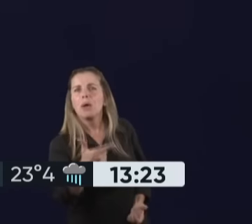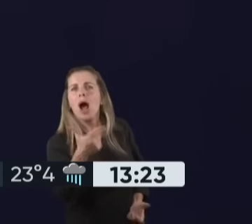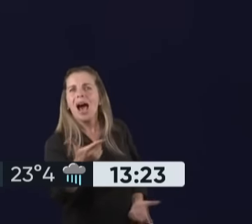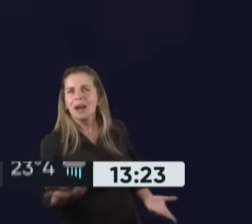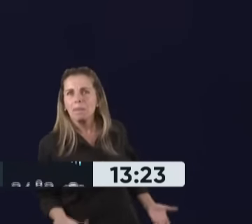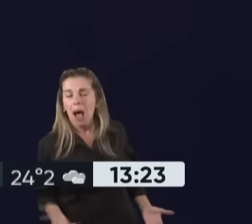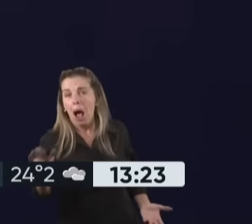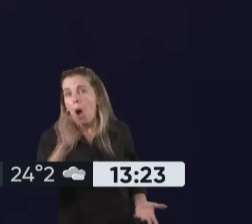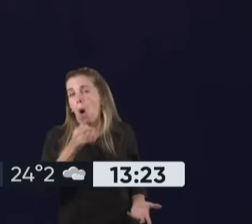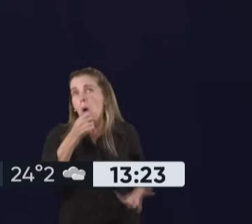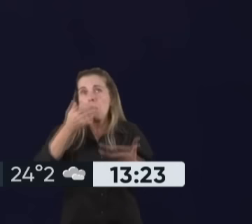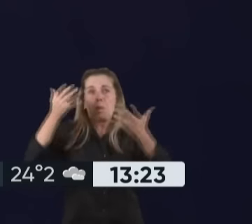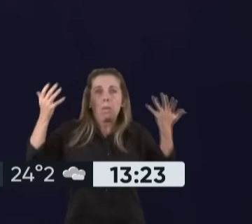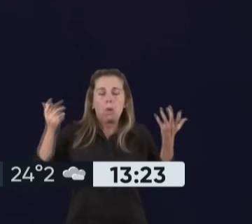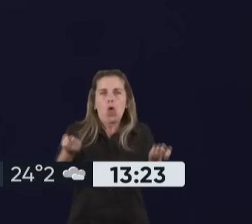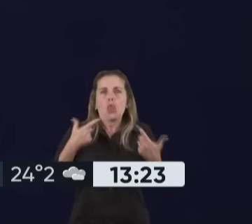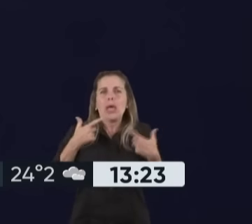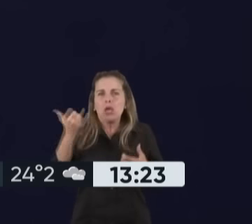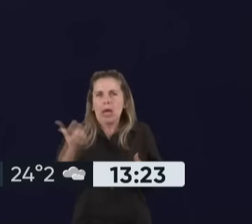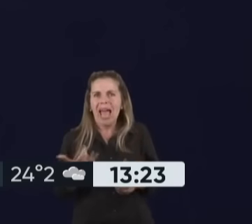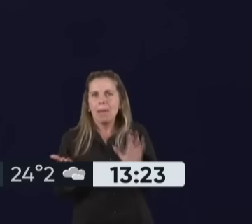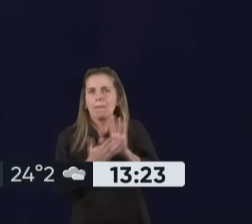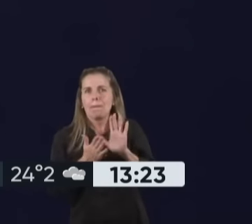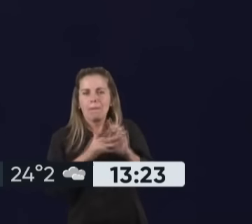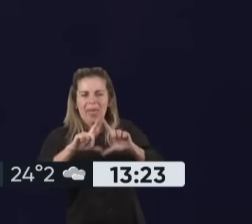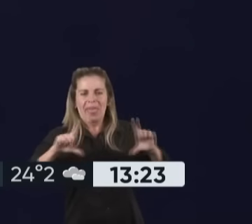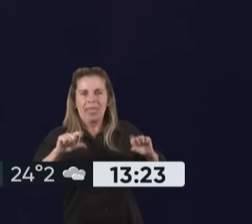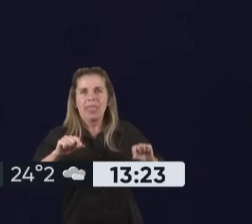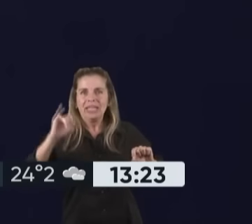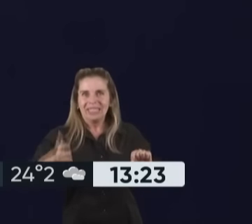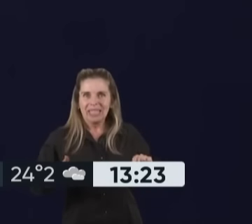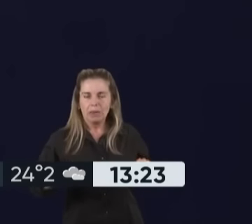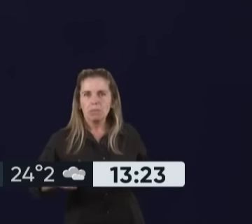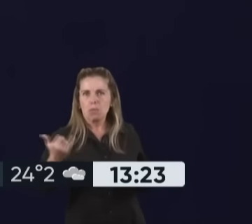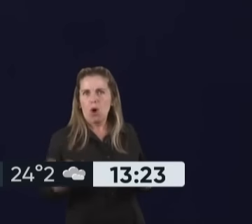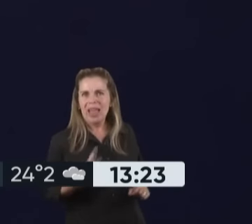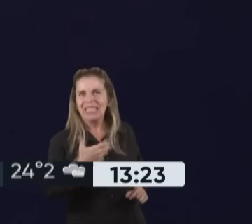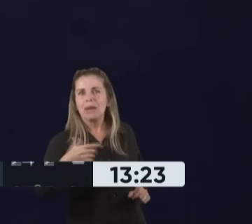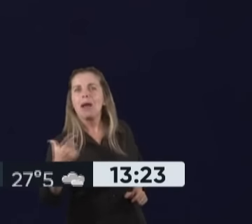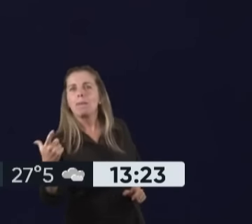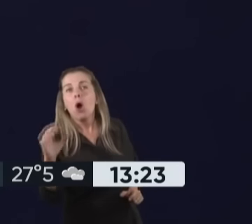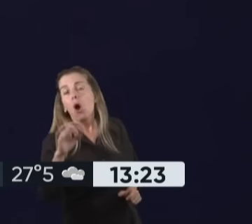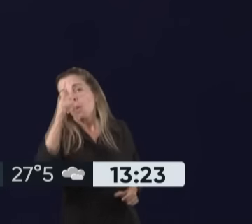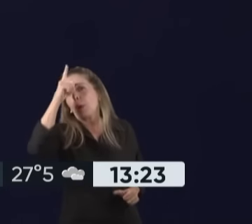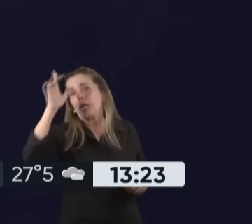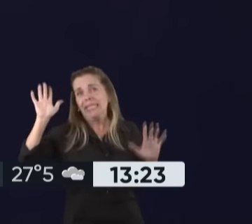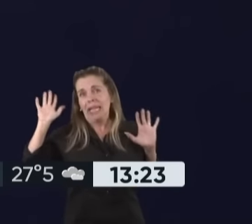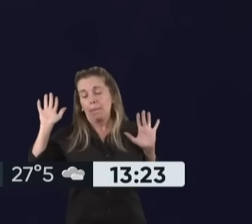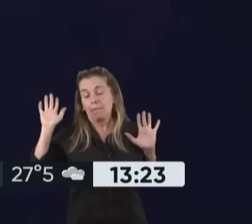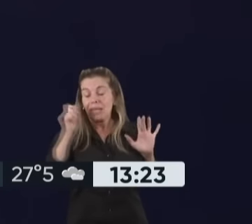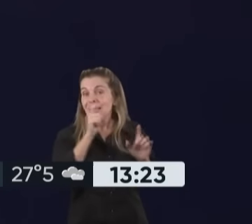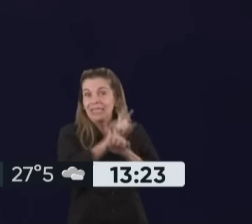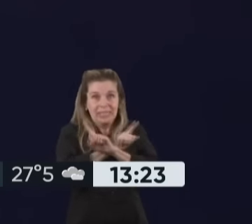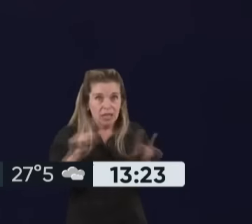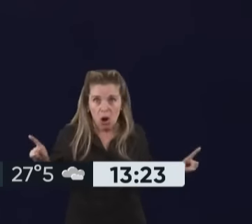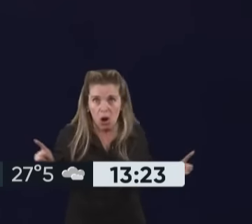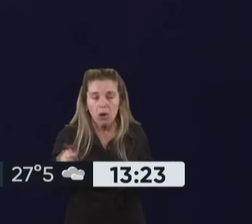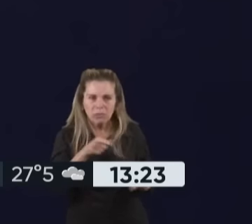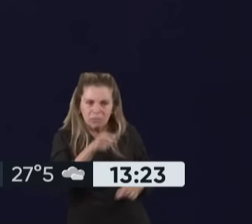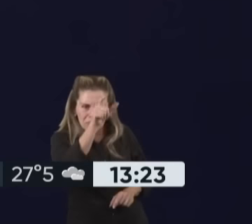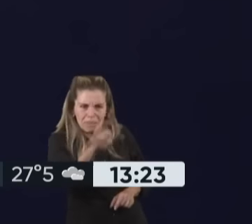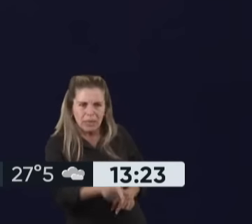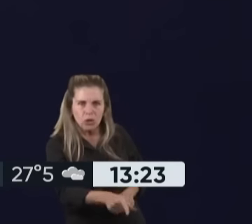un legítimo usuario con portación de armas o una fuerza de seguridad. En cualquier otro caso, esa persona